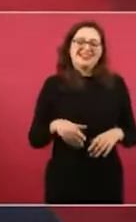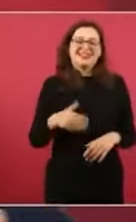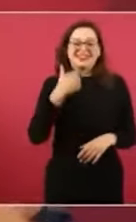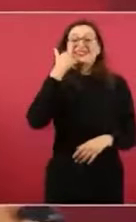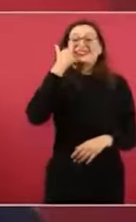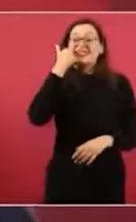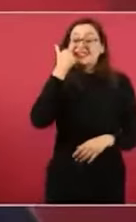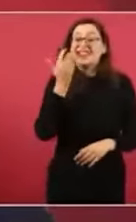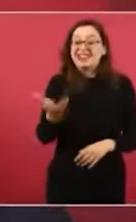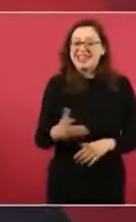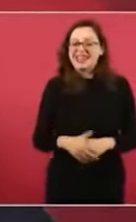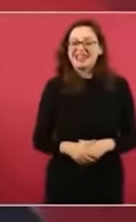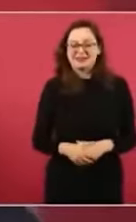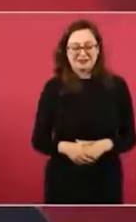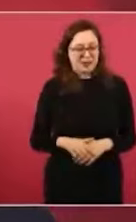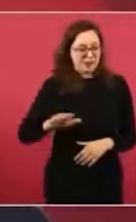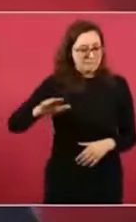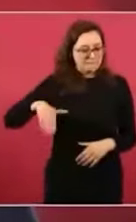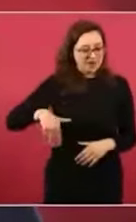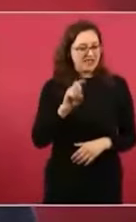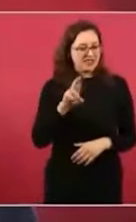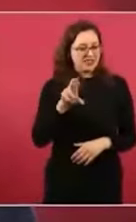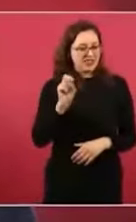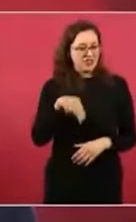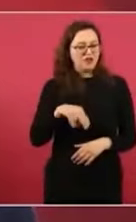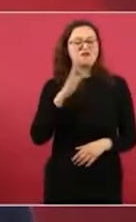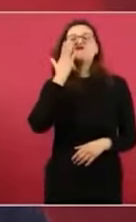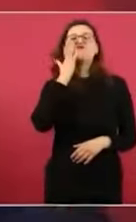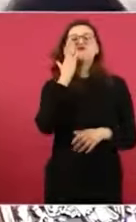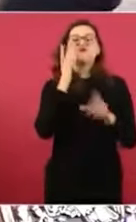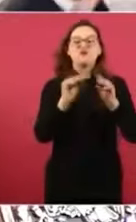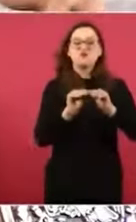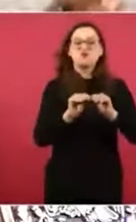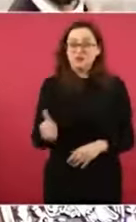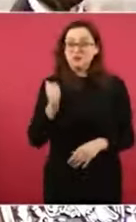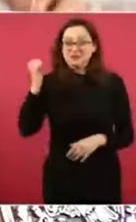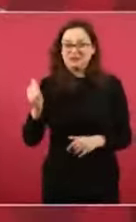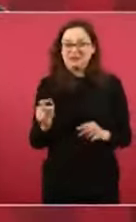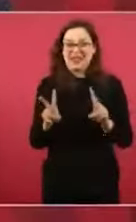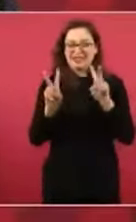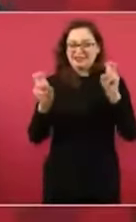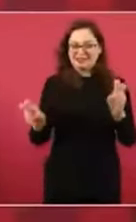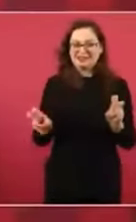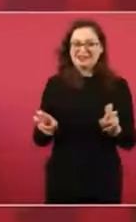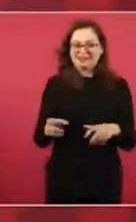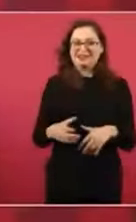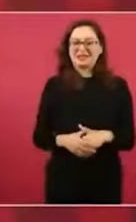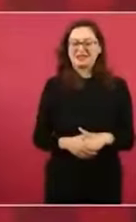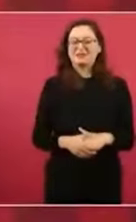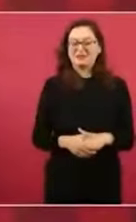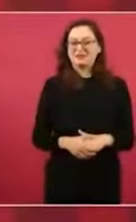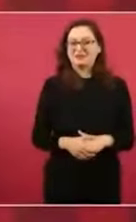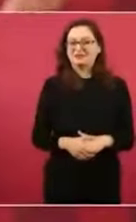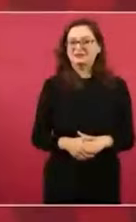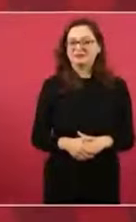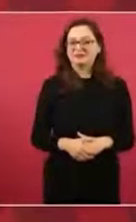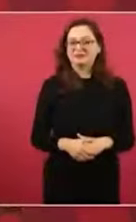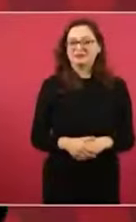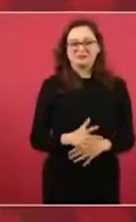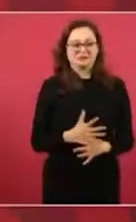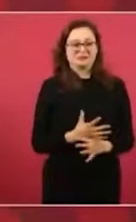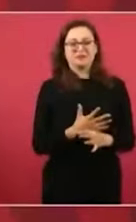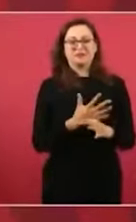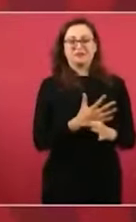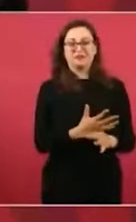hasta Calderón sacó un Face queriéndose montar en esta circunstancia diciendo